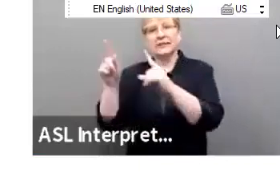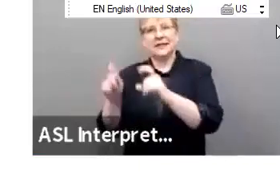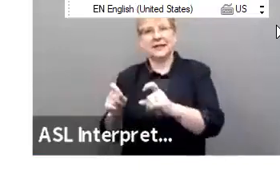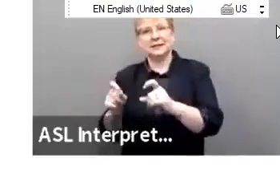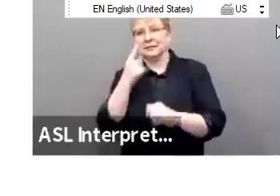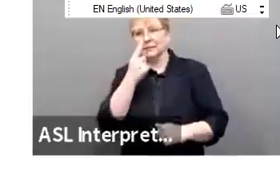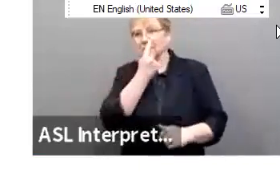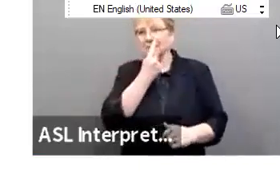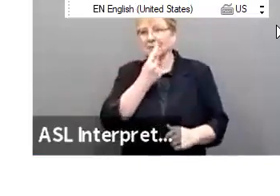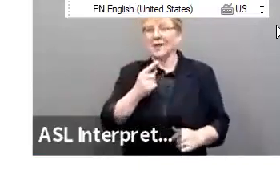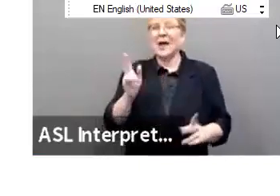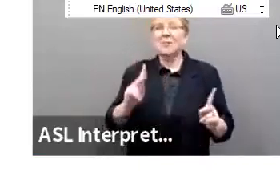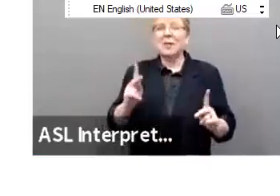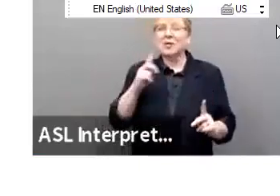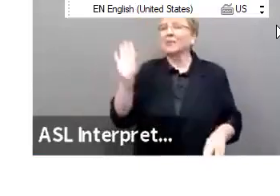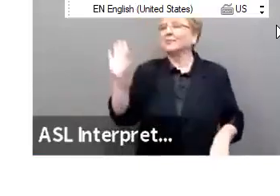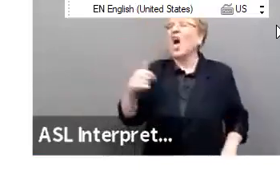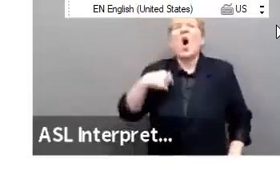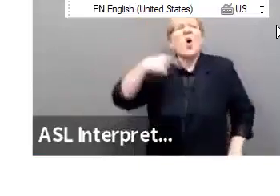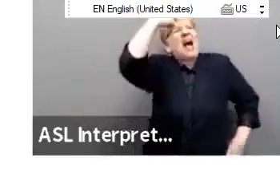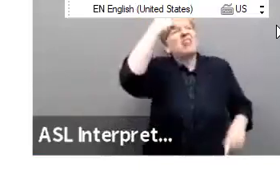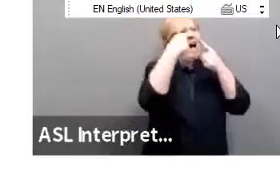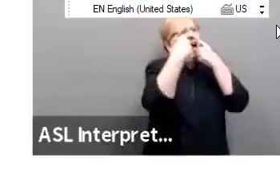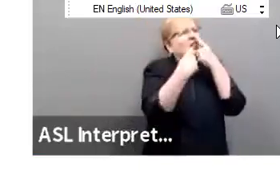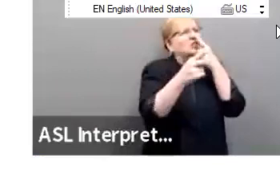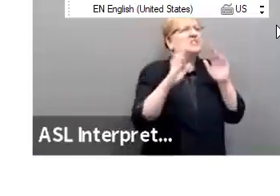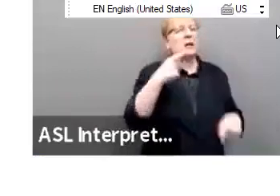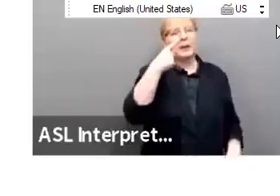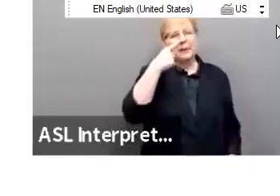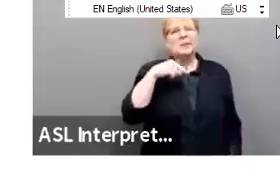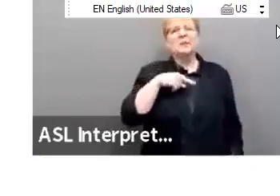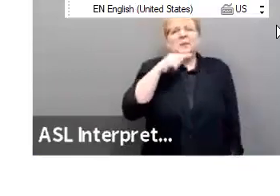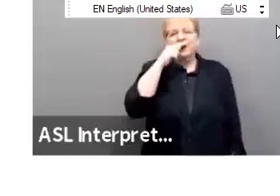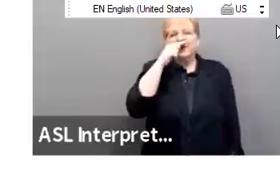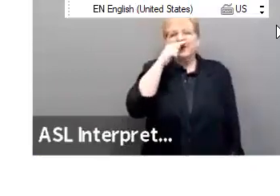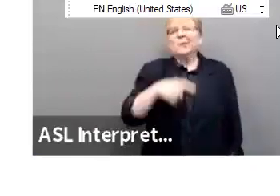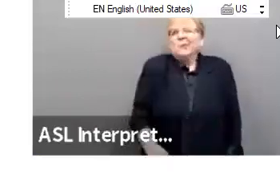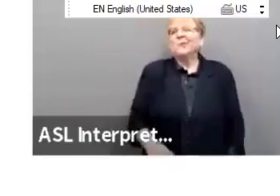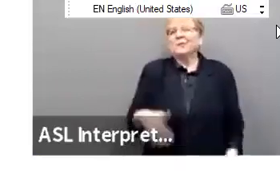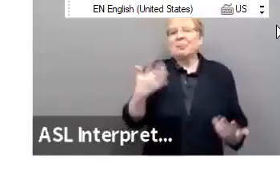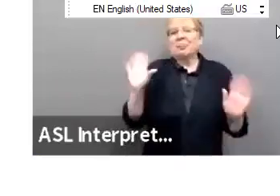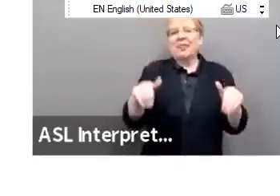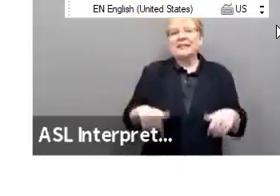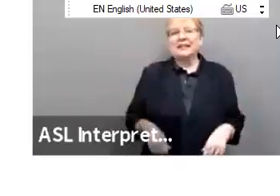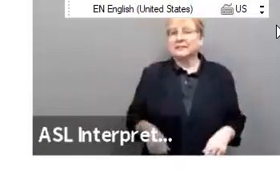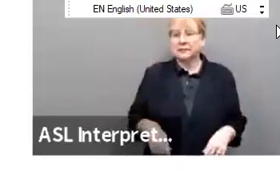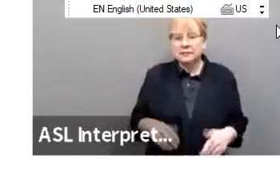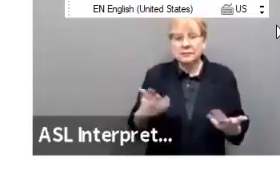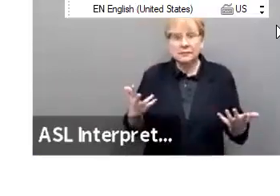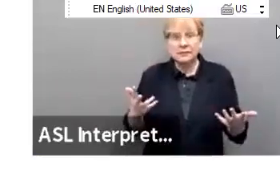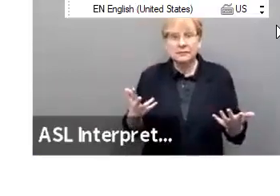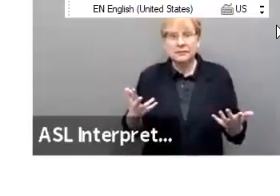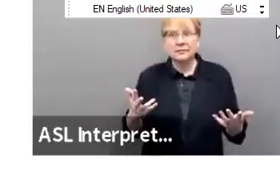en los hospitales, pero por favor, Nuevo México, vamos a tener que regresar a hacernos las pruebas en situaciones que lo requieren y